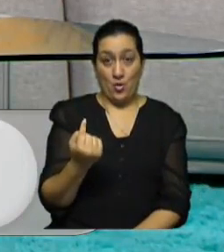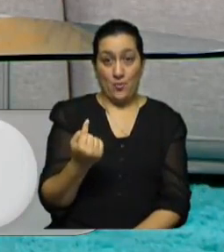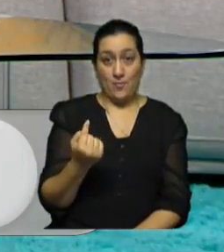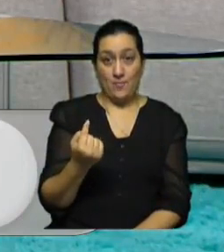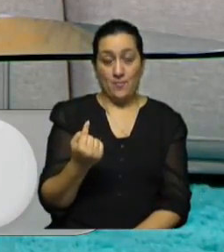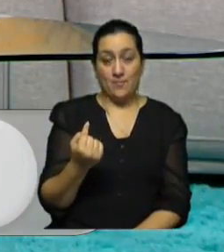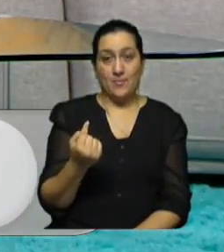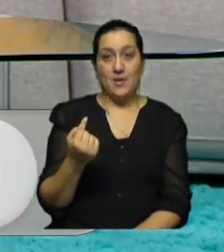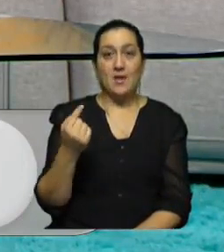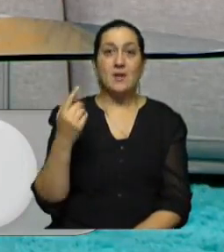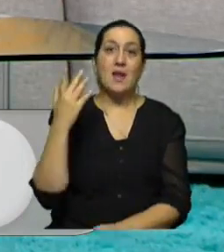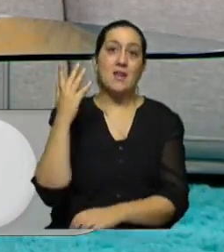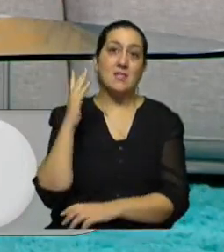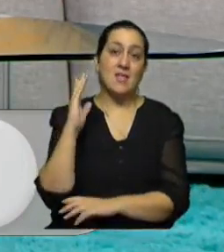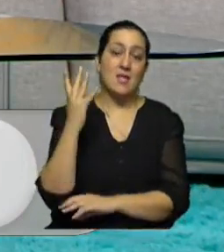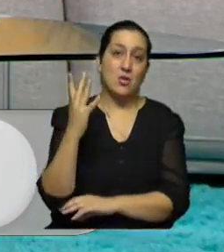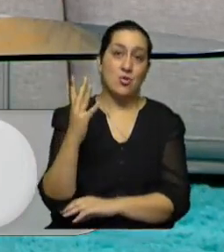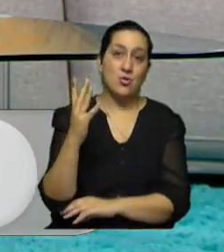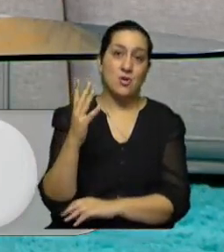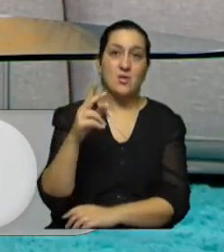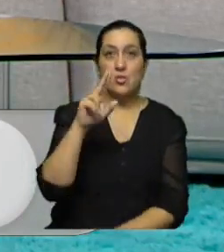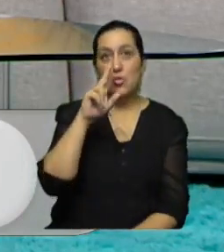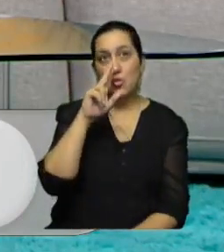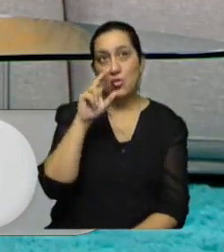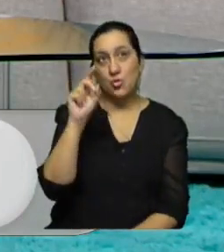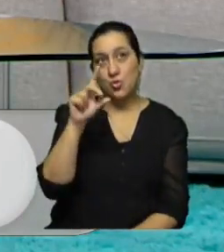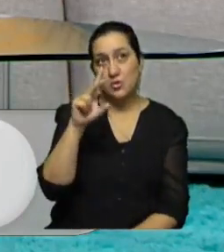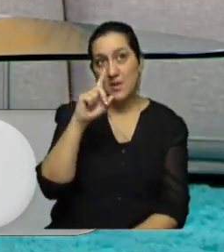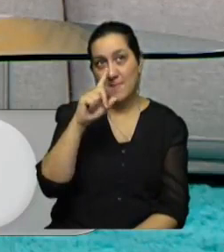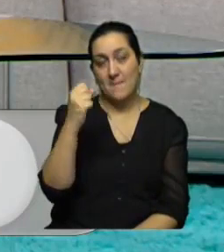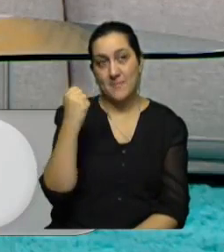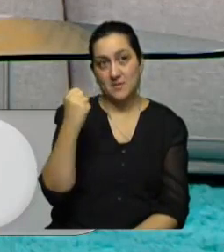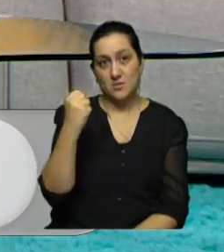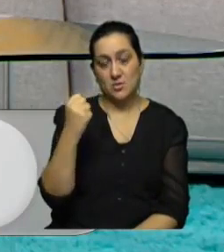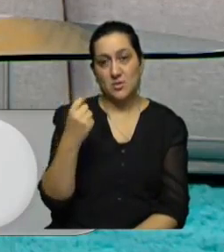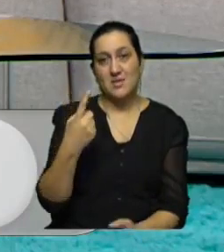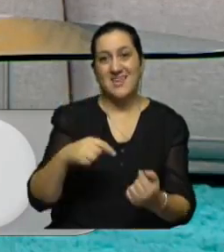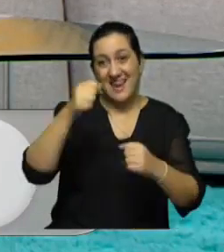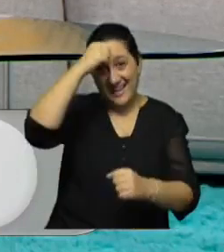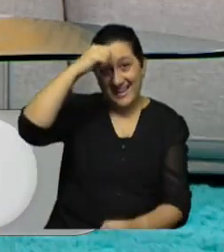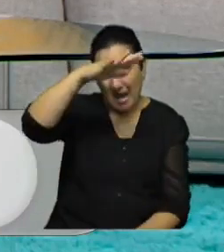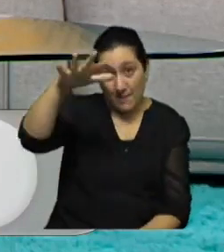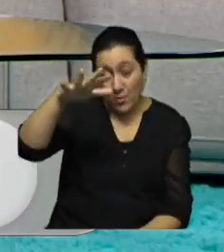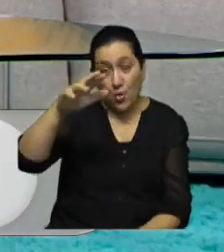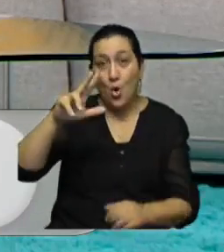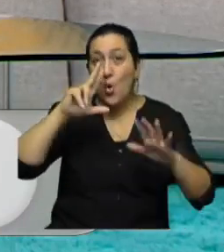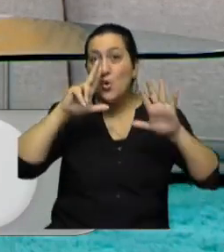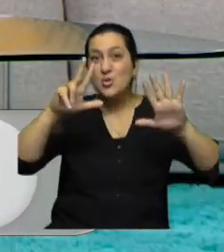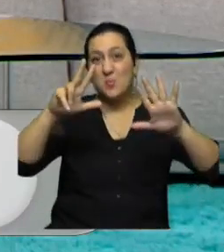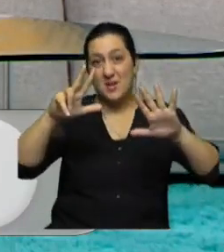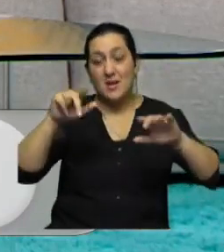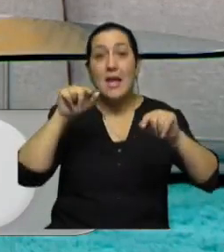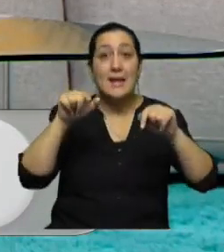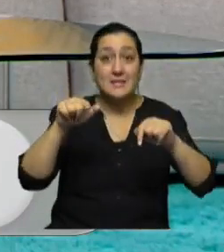el interior urbano es 12.000, alrededor de 12.000 pesos. Y en el interior más rural, 8.000. Eso es ser